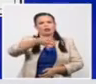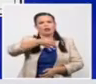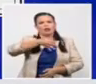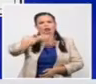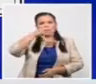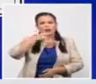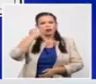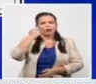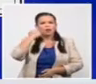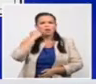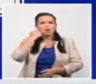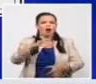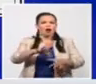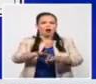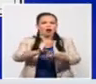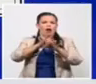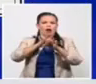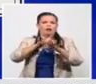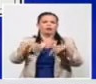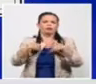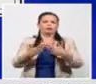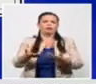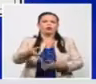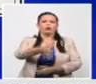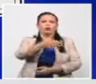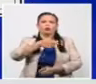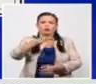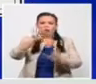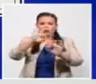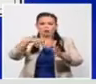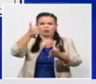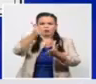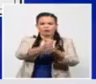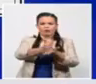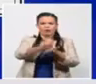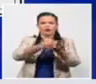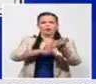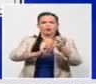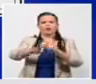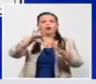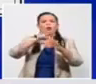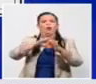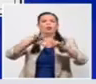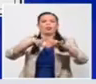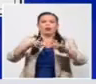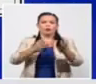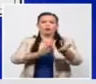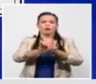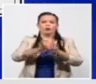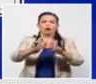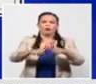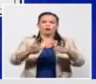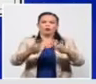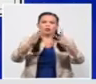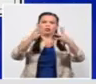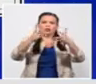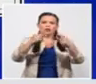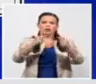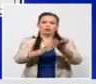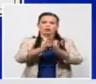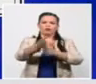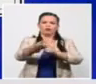afectación, pues el municipio Guantánamo, que se ha mantenido por la cifra que ha tenido a pesar de la